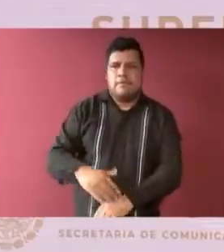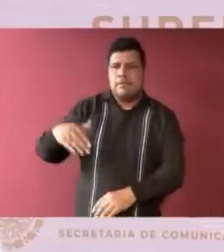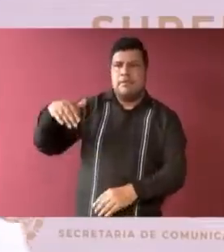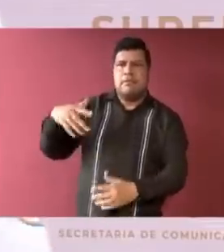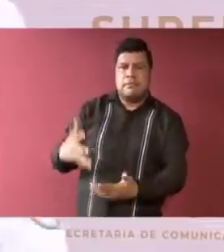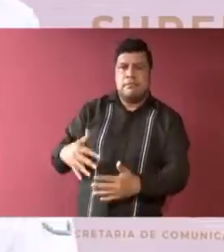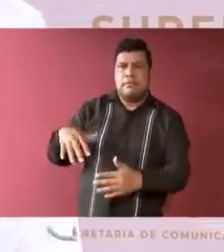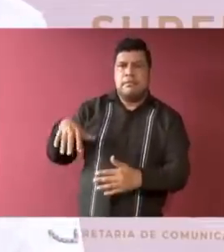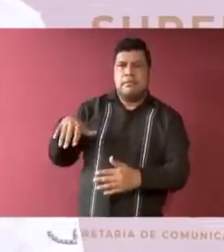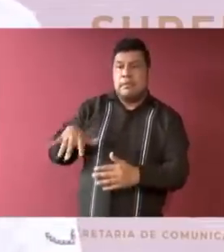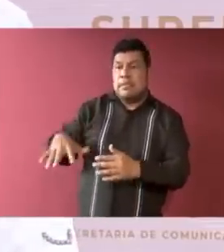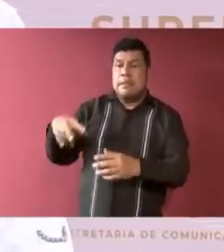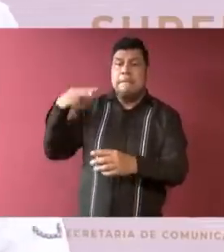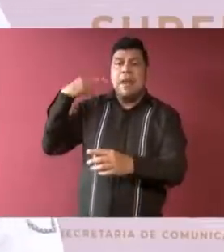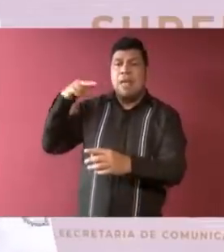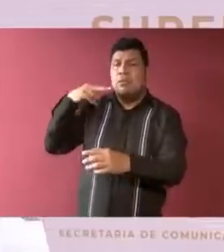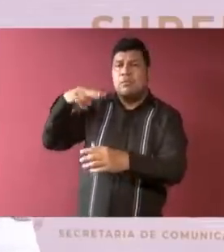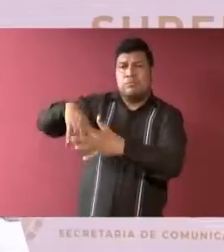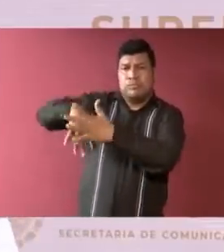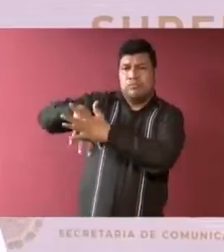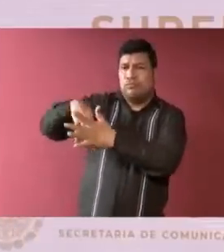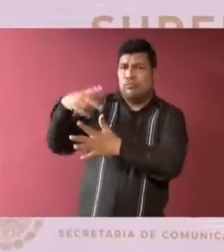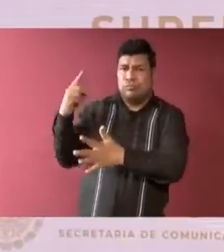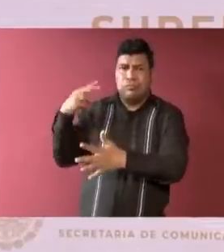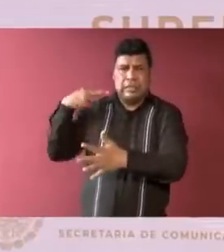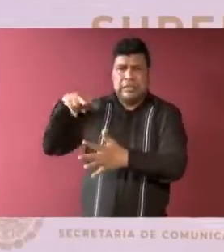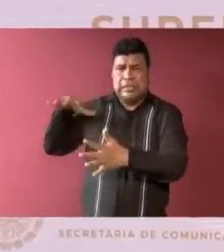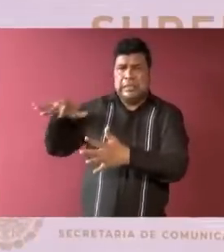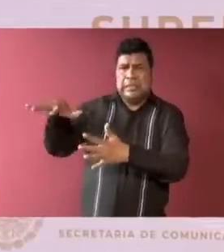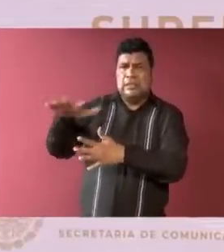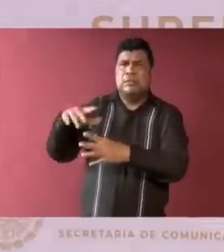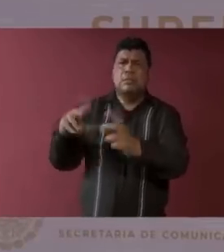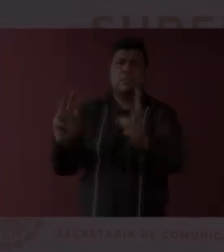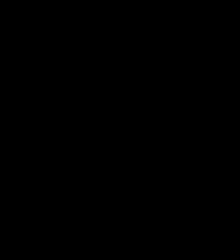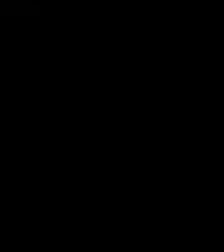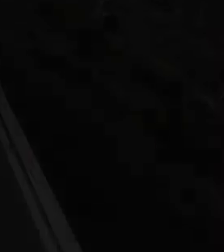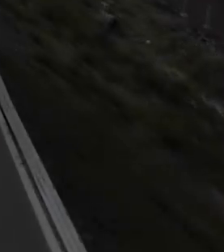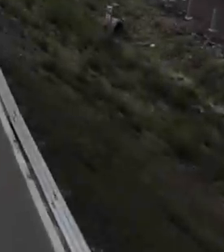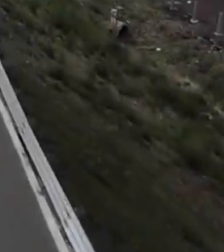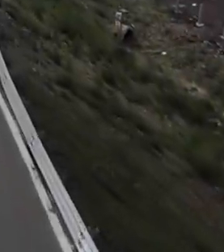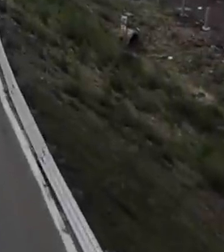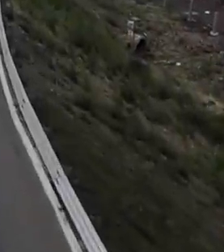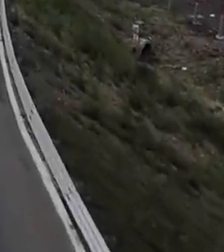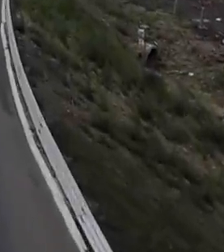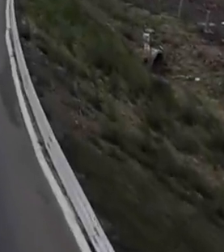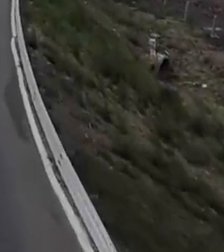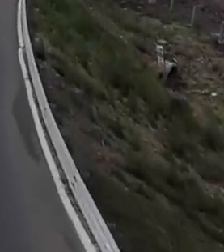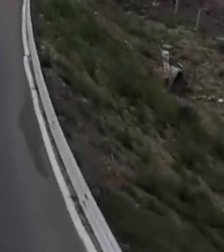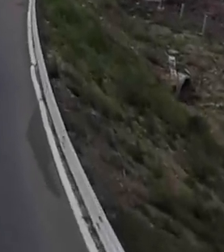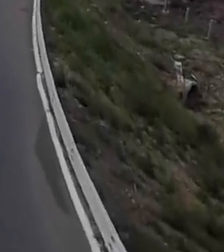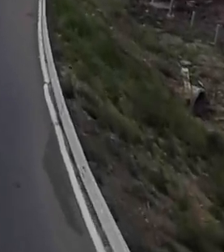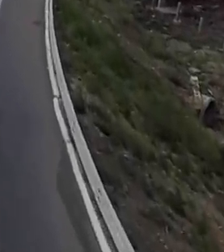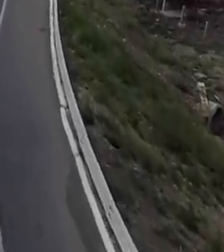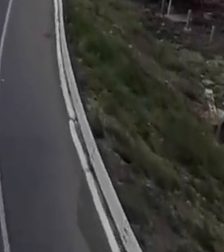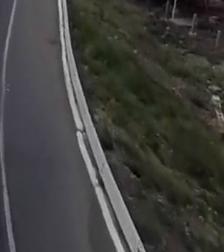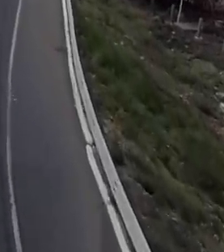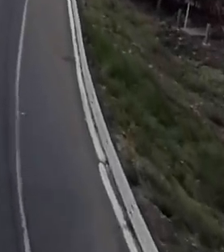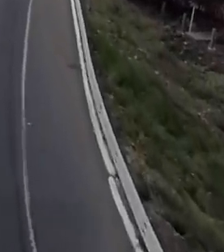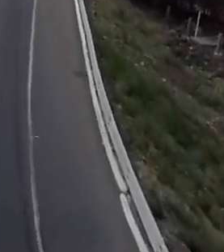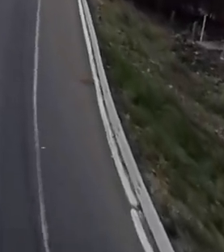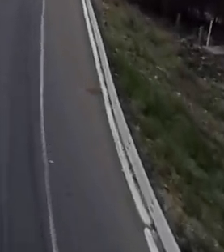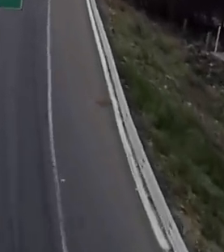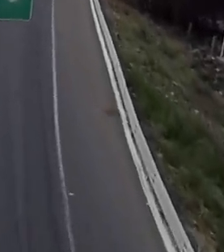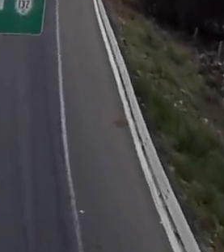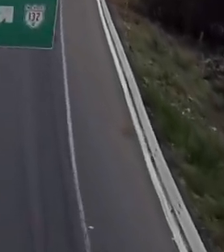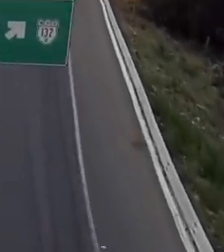muy cerca del puerto de Veracruz, repito, hasta Tampico. Mencionó que la vía permite ir